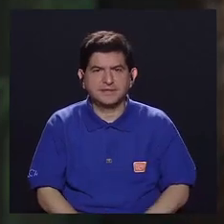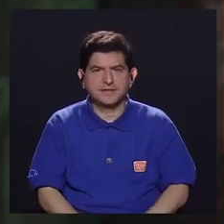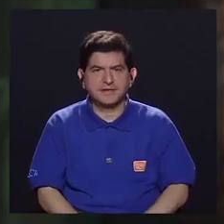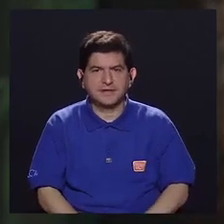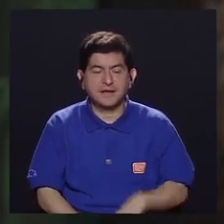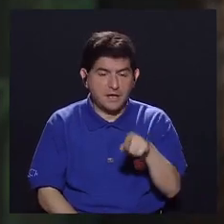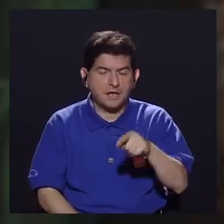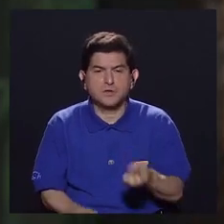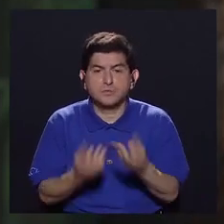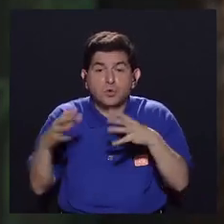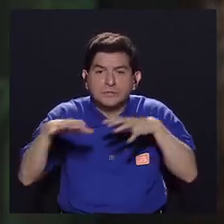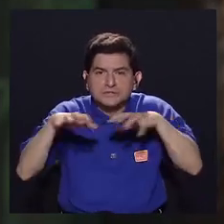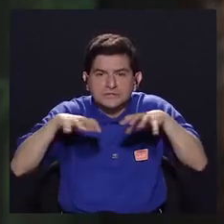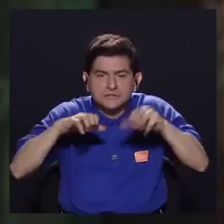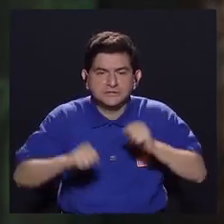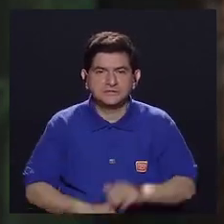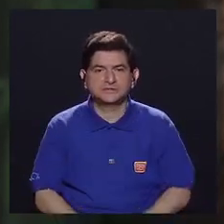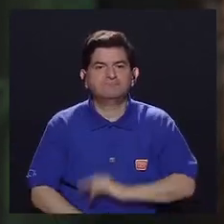estudiantes que tienen